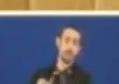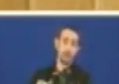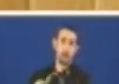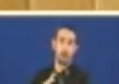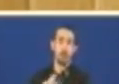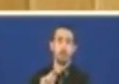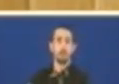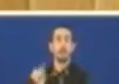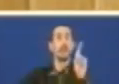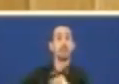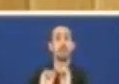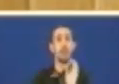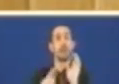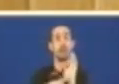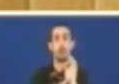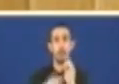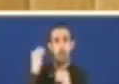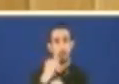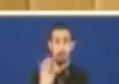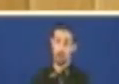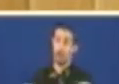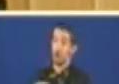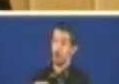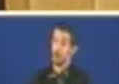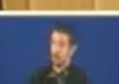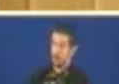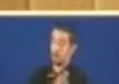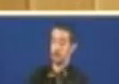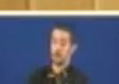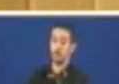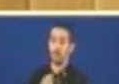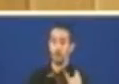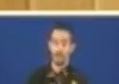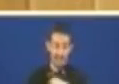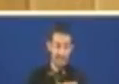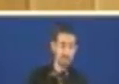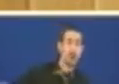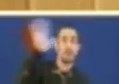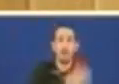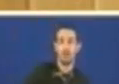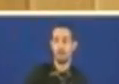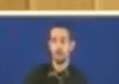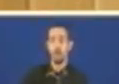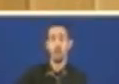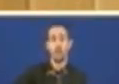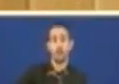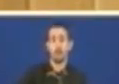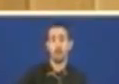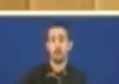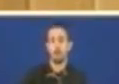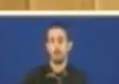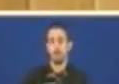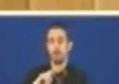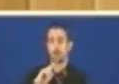legislativa, nos pensamos que moi criticável, transponse no Estado español a directiva europea chamada MiFID, polo